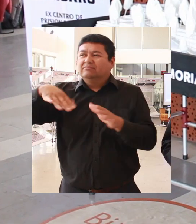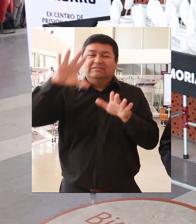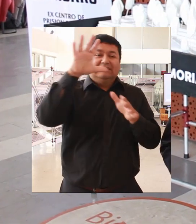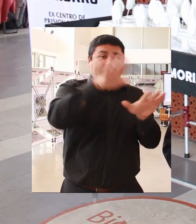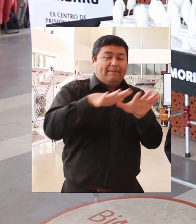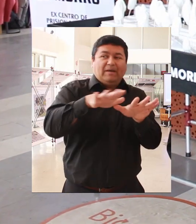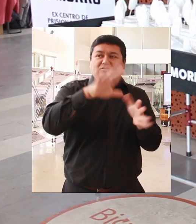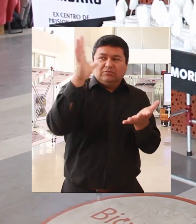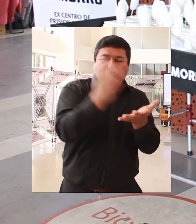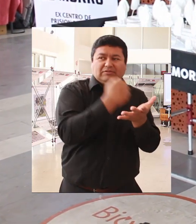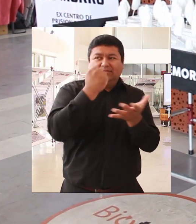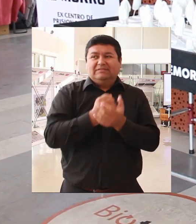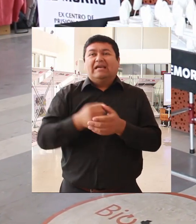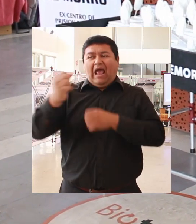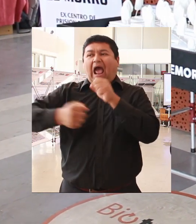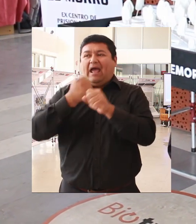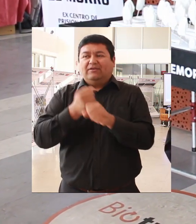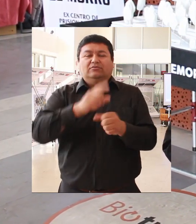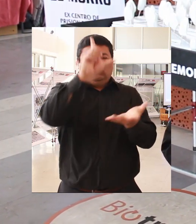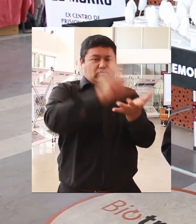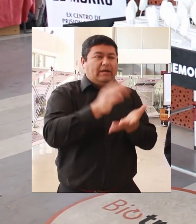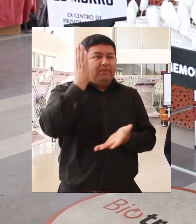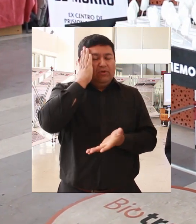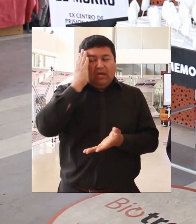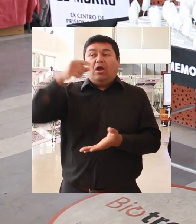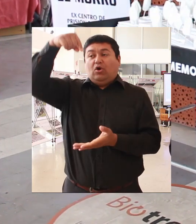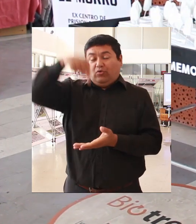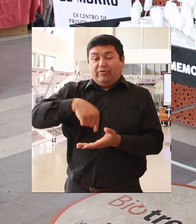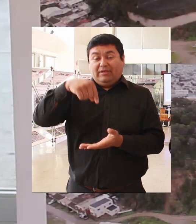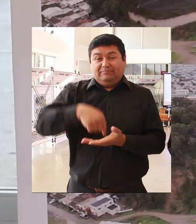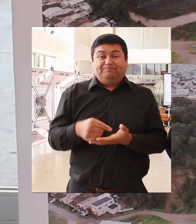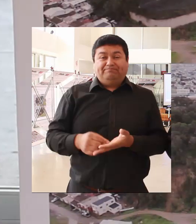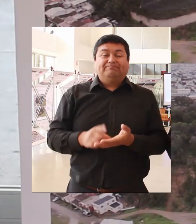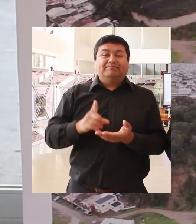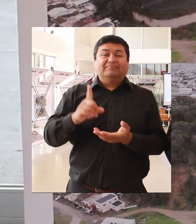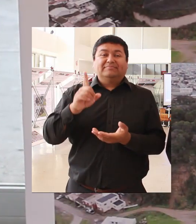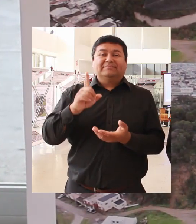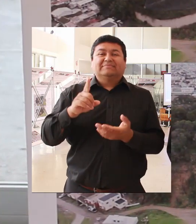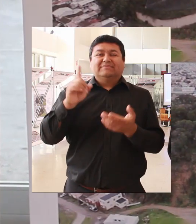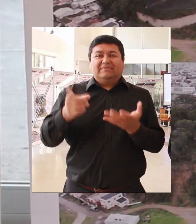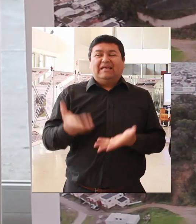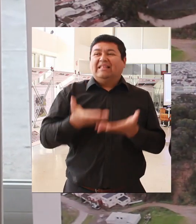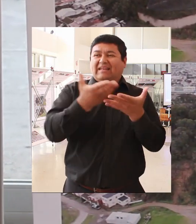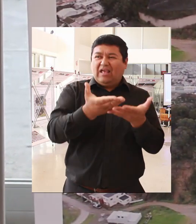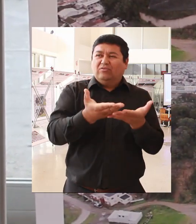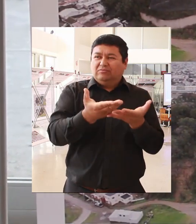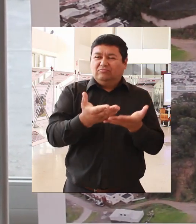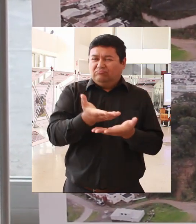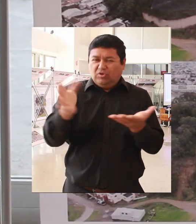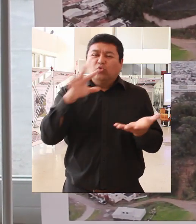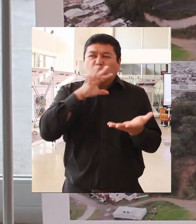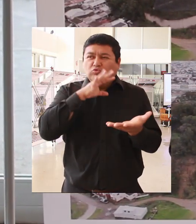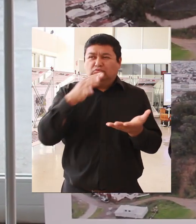ya lográndolo hace unos años declarado como sitio de memoria y hoy finalmente pudiendo tener que les haya sido entregado el uso, digamos,